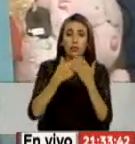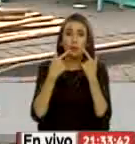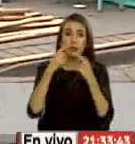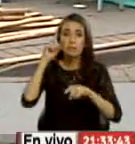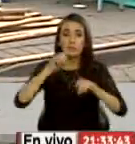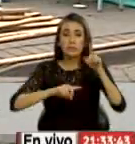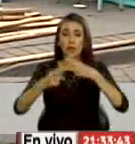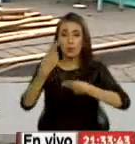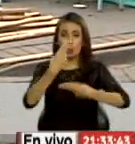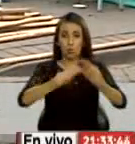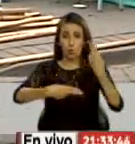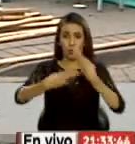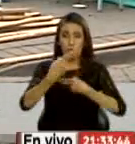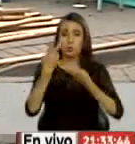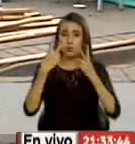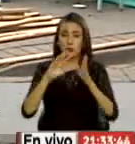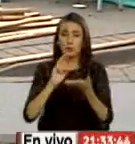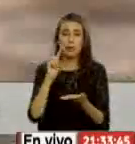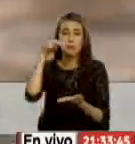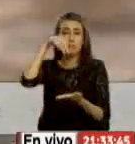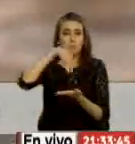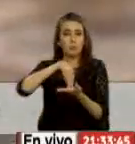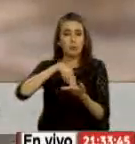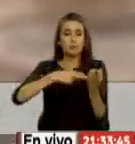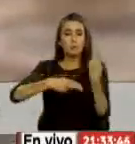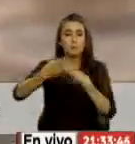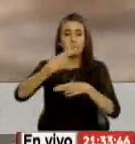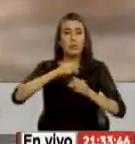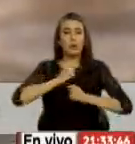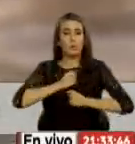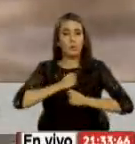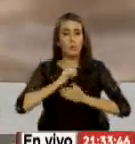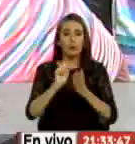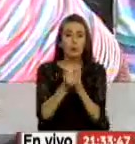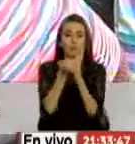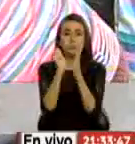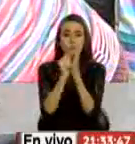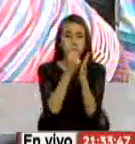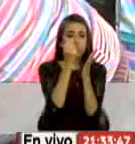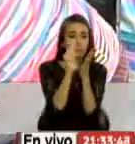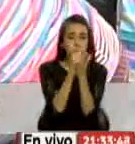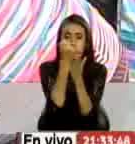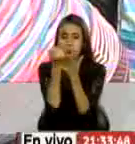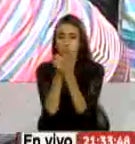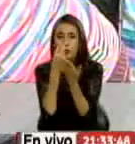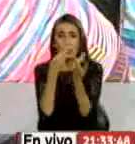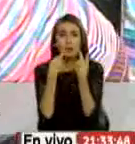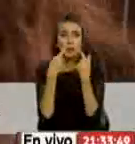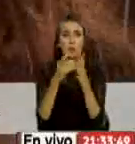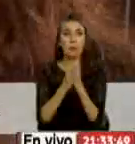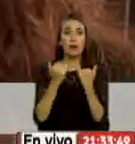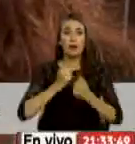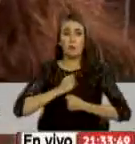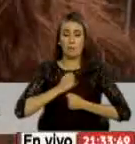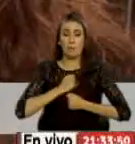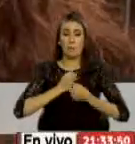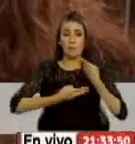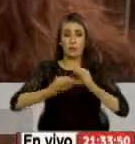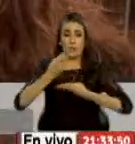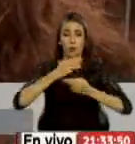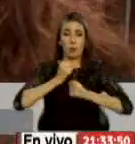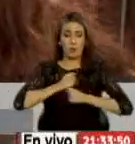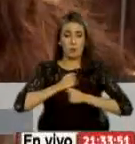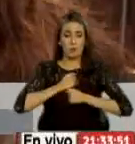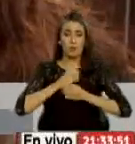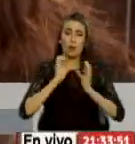algunos comerciantes también levantan sus negocios y los artesanos elaboran recuerdos para los devotos. Yo tengo mi puesto de